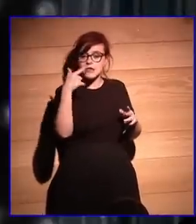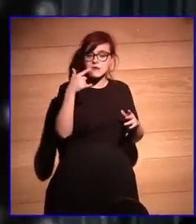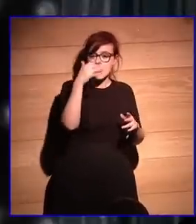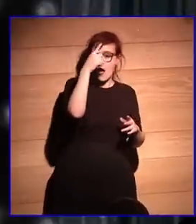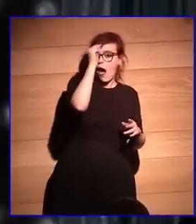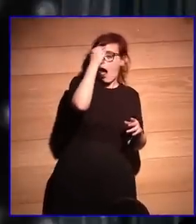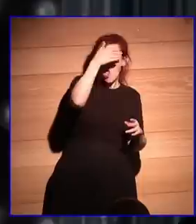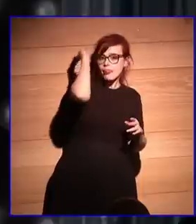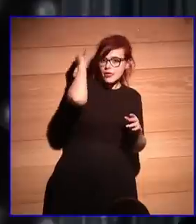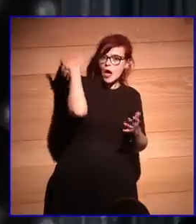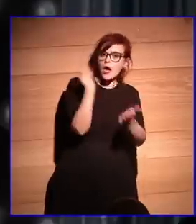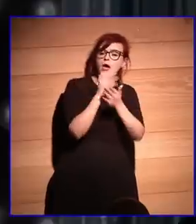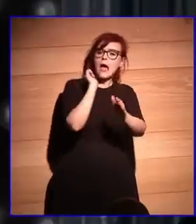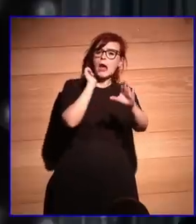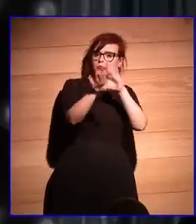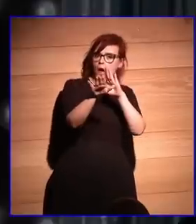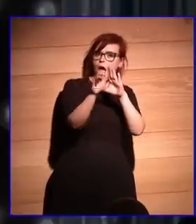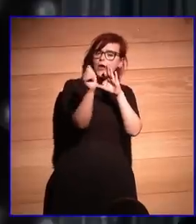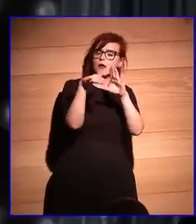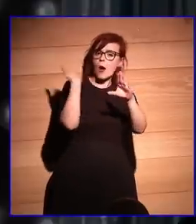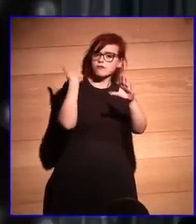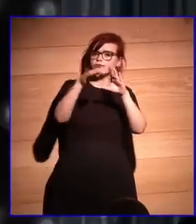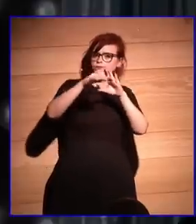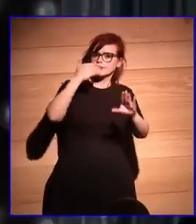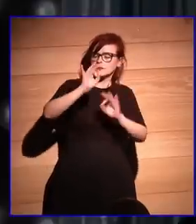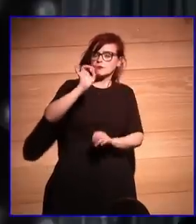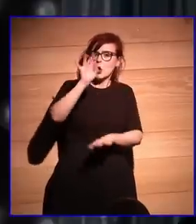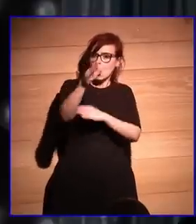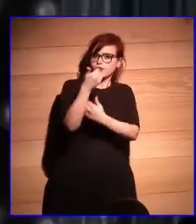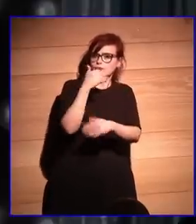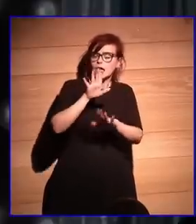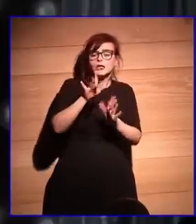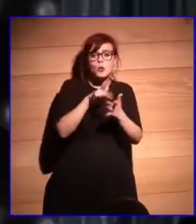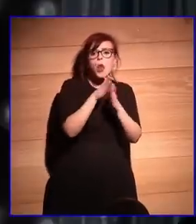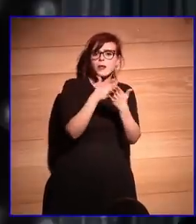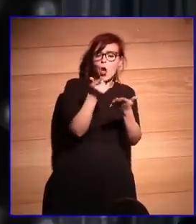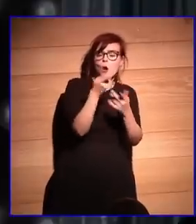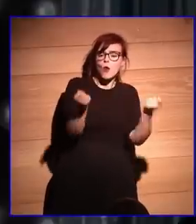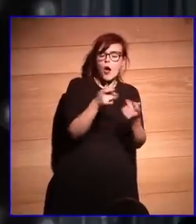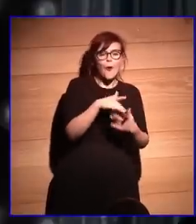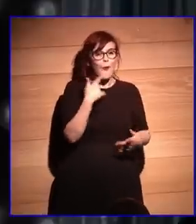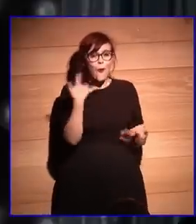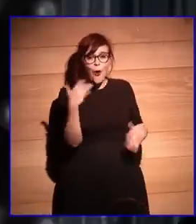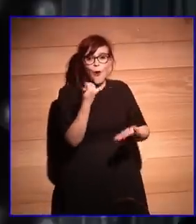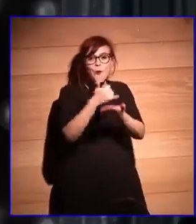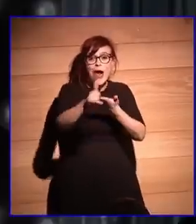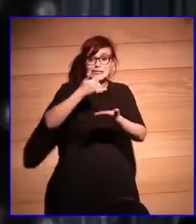correspondencia. Ah, esto está probado y publicado en libros. Y luego, bueno, pues otro de esos detallitos que... Me imagino ese grupo de